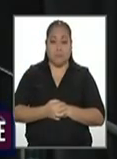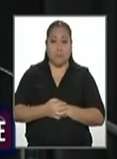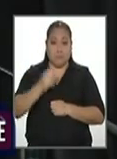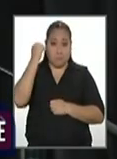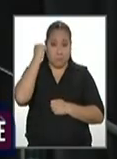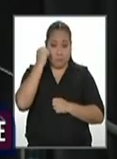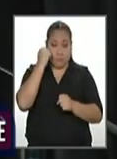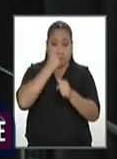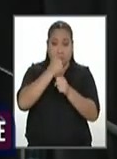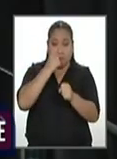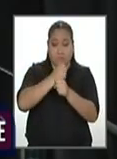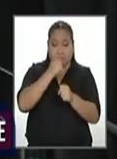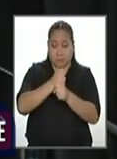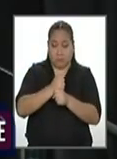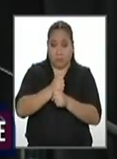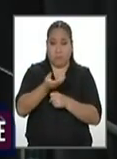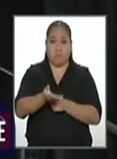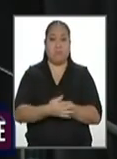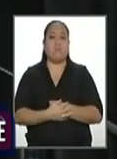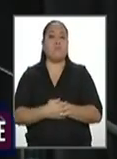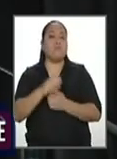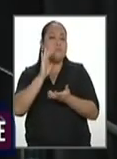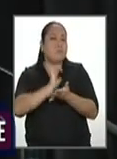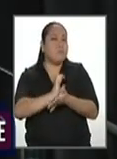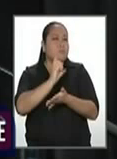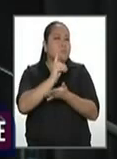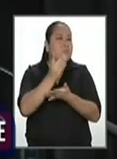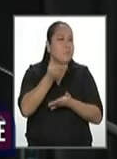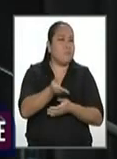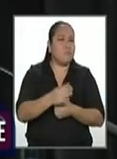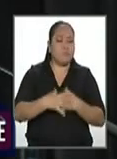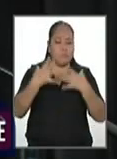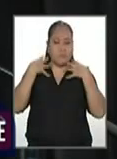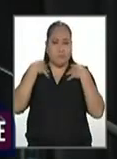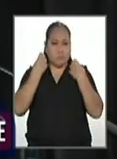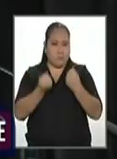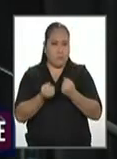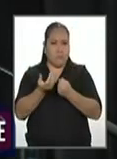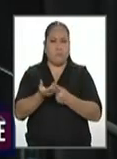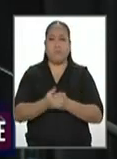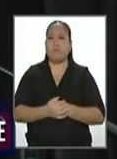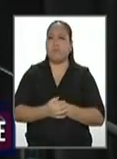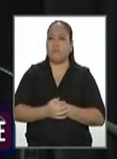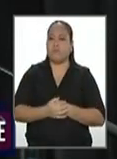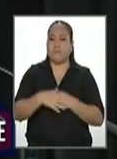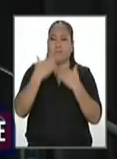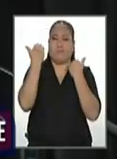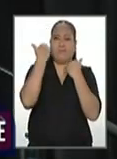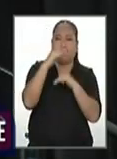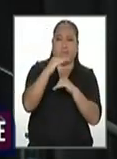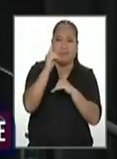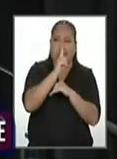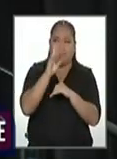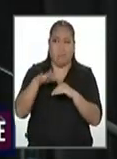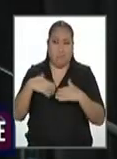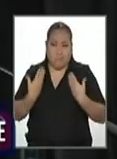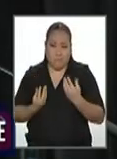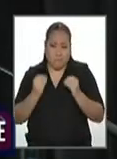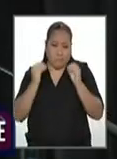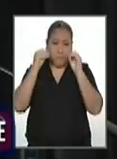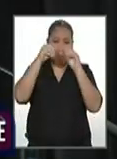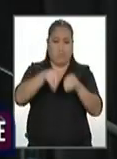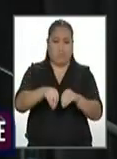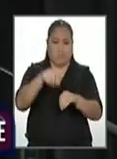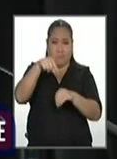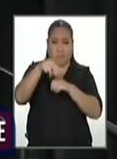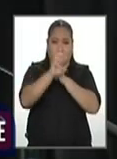laborales, de empleo, de educación, de salud. El obstáculo por lo que no hemos podido posicionar en el